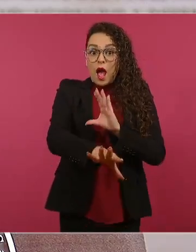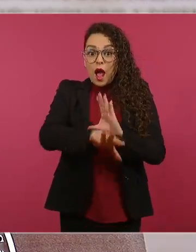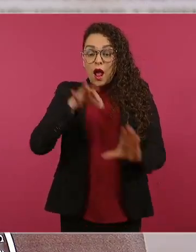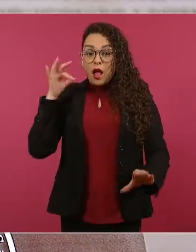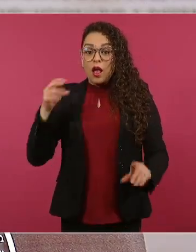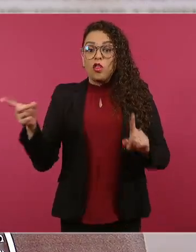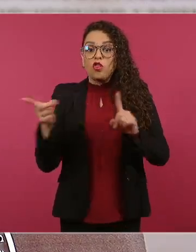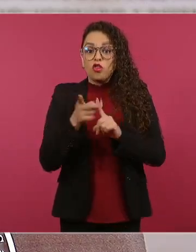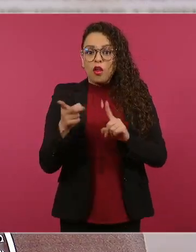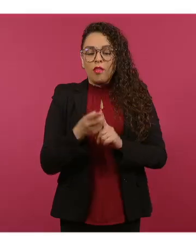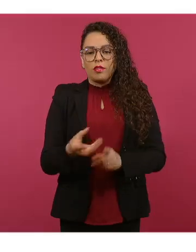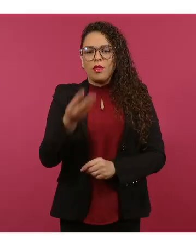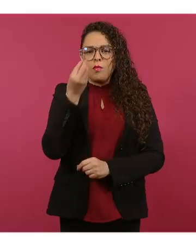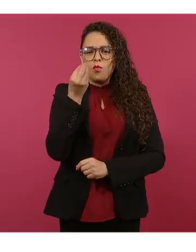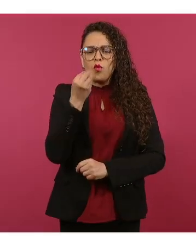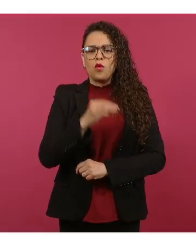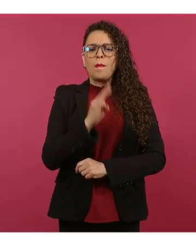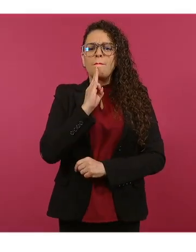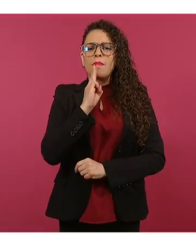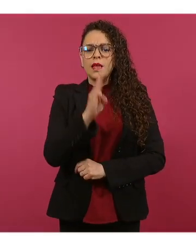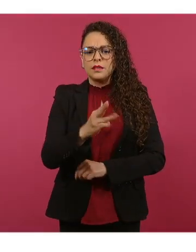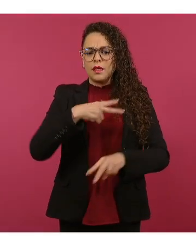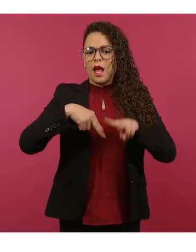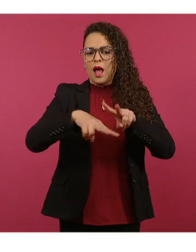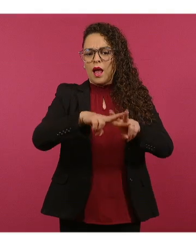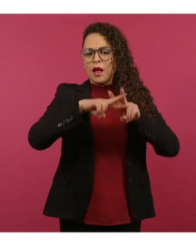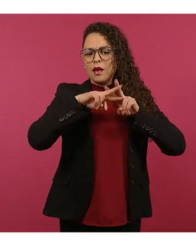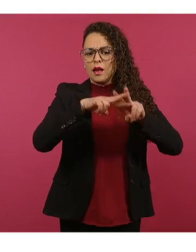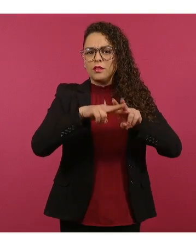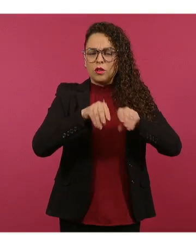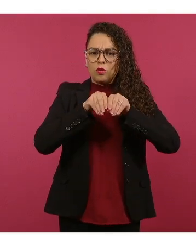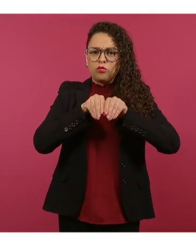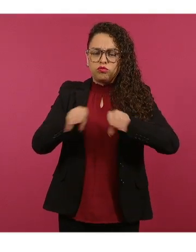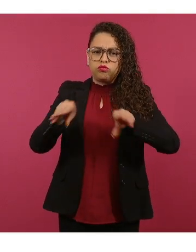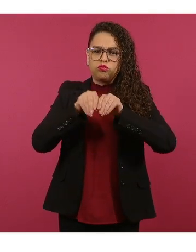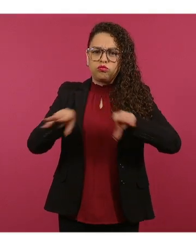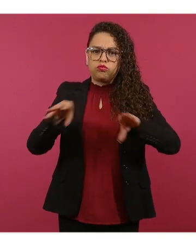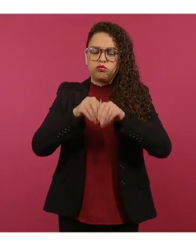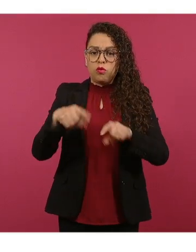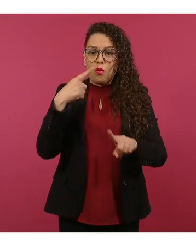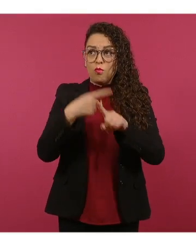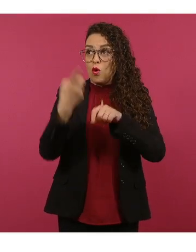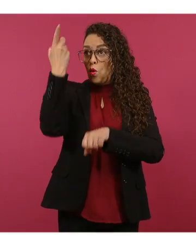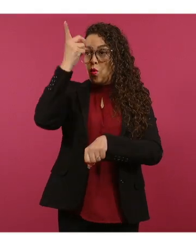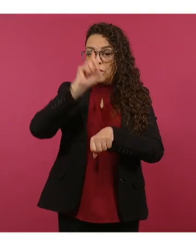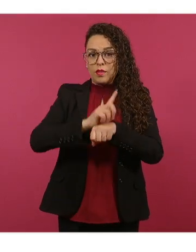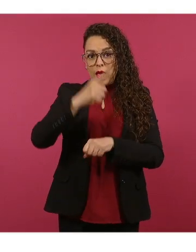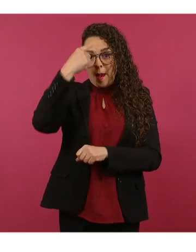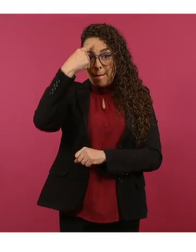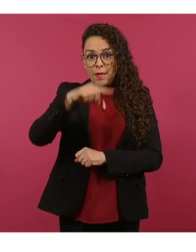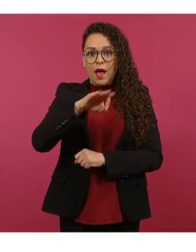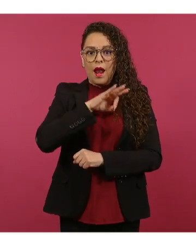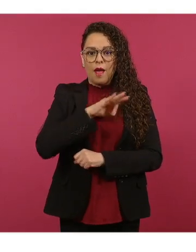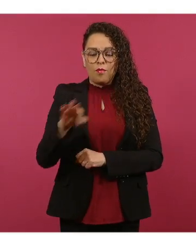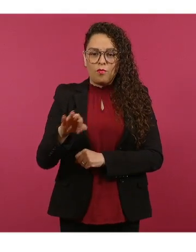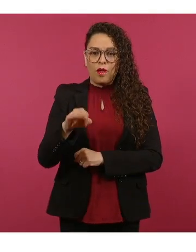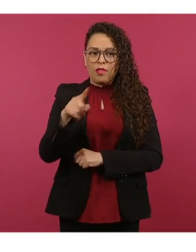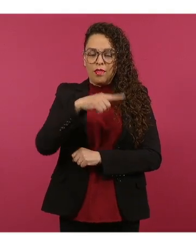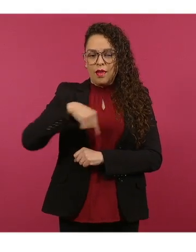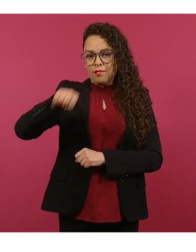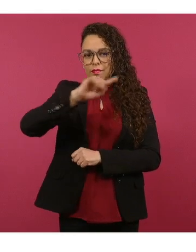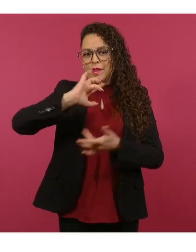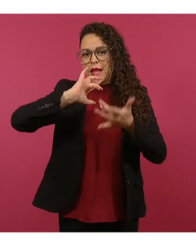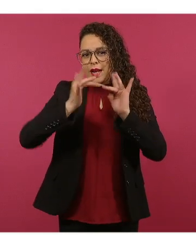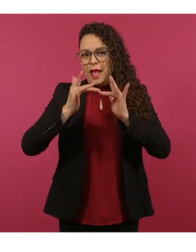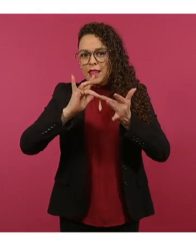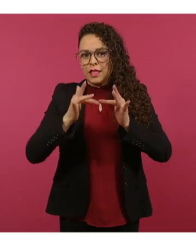mensajes con los hashtags programados al día para inflar tendencias en redes sociales. ¿Se acuerdan que aquí en este